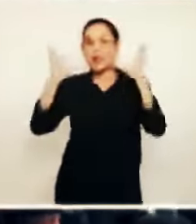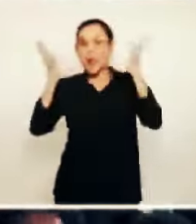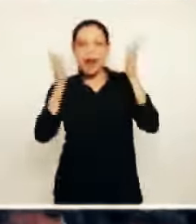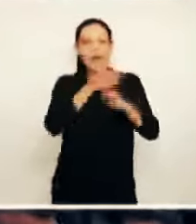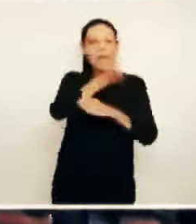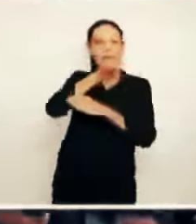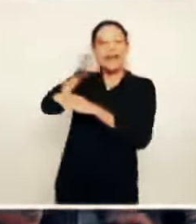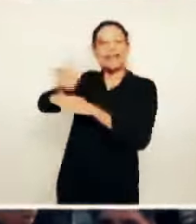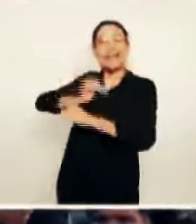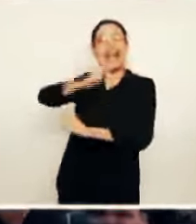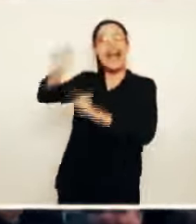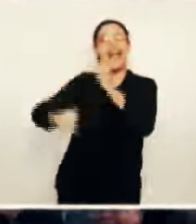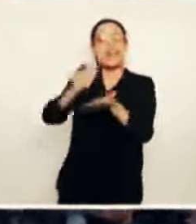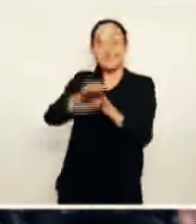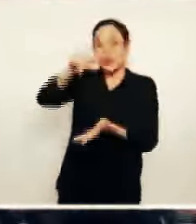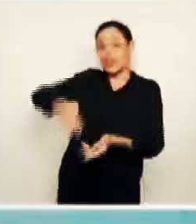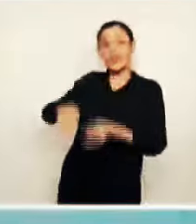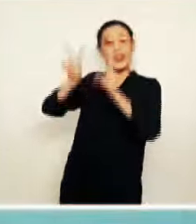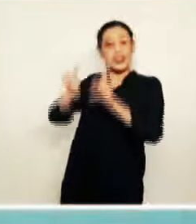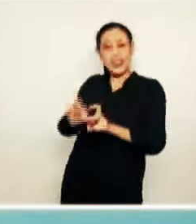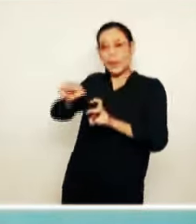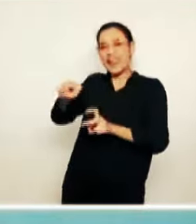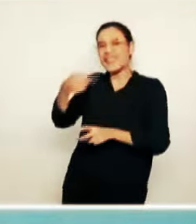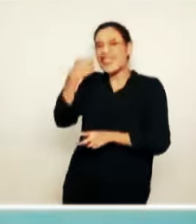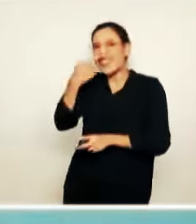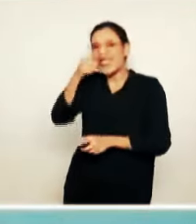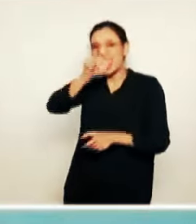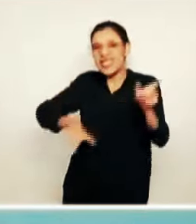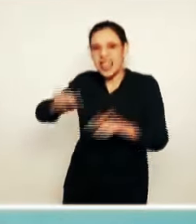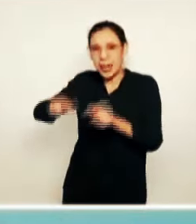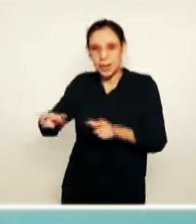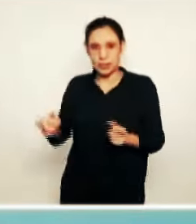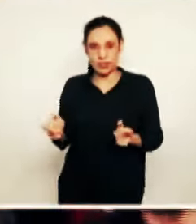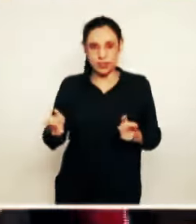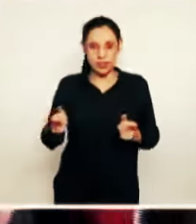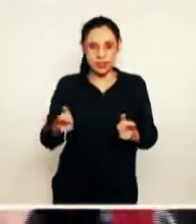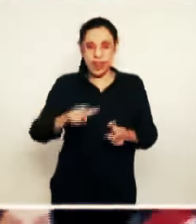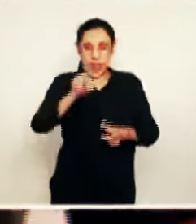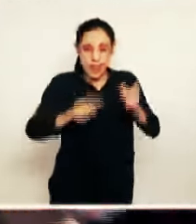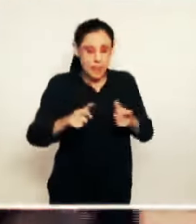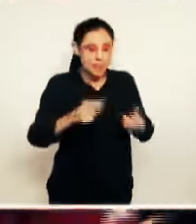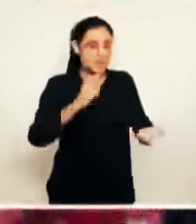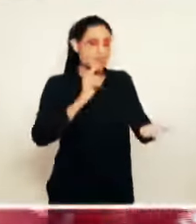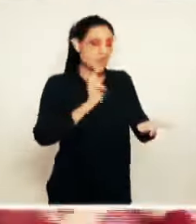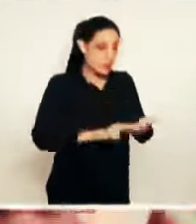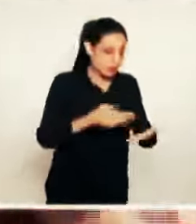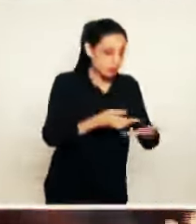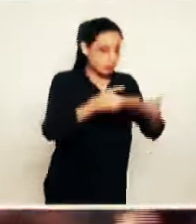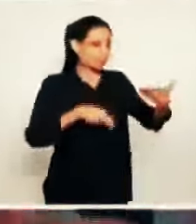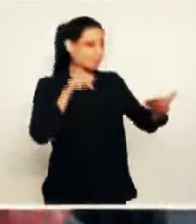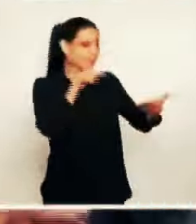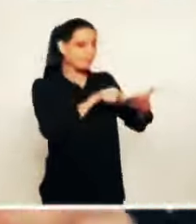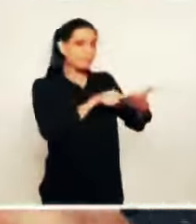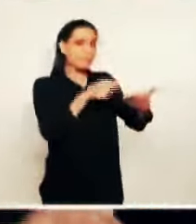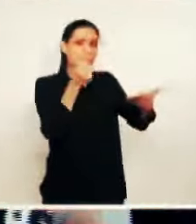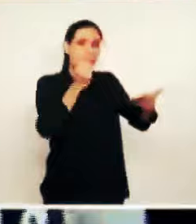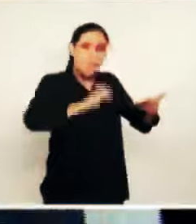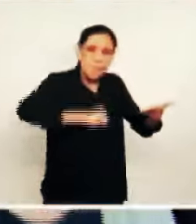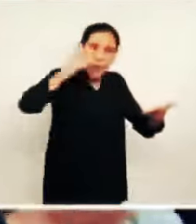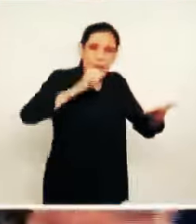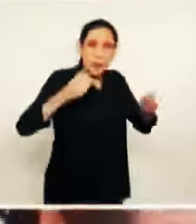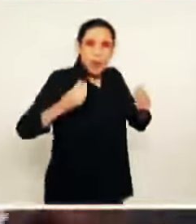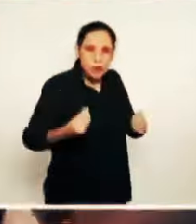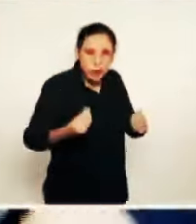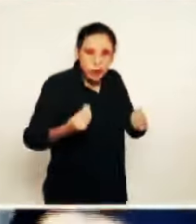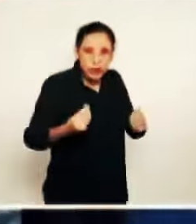vayan a hablar de estas cosas que son las que le interesan a la gente. ¿Por qué me llega la factura tan alta? ¿Qué corno le importa lo que